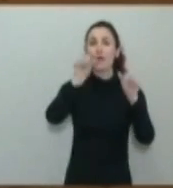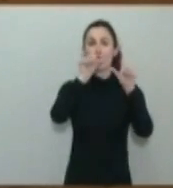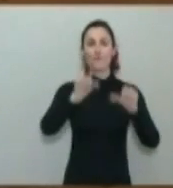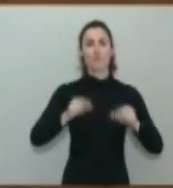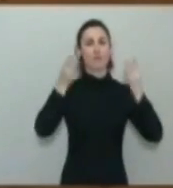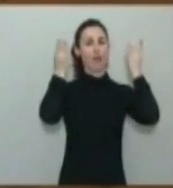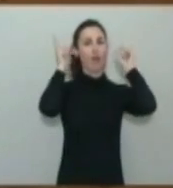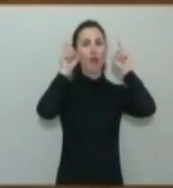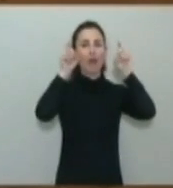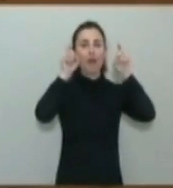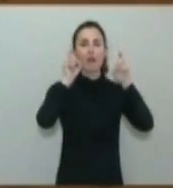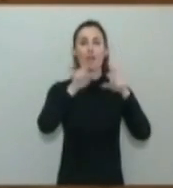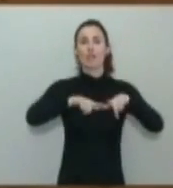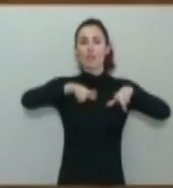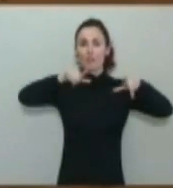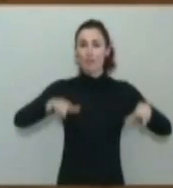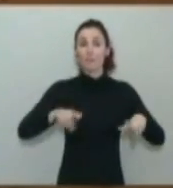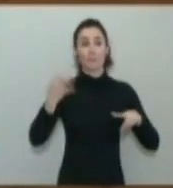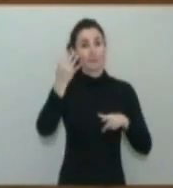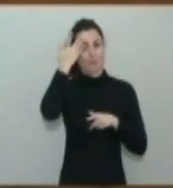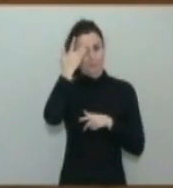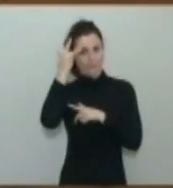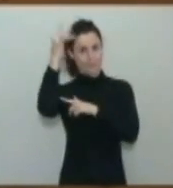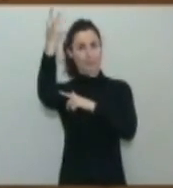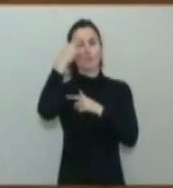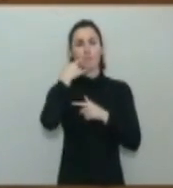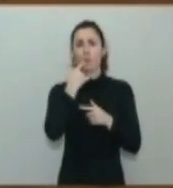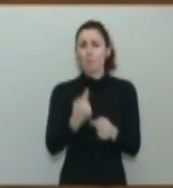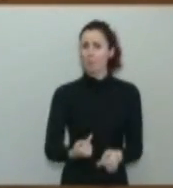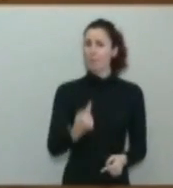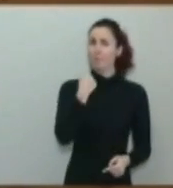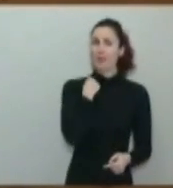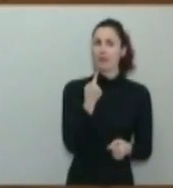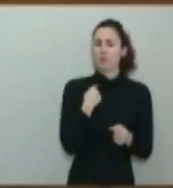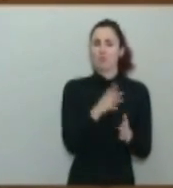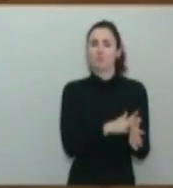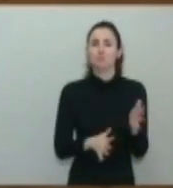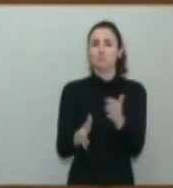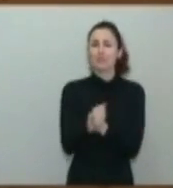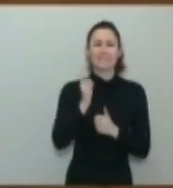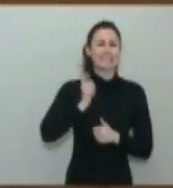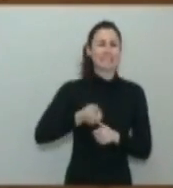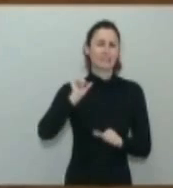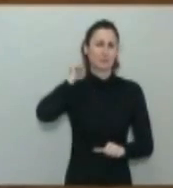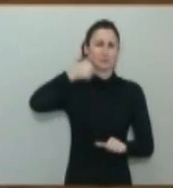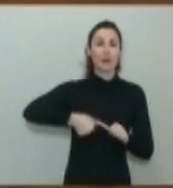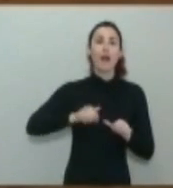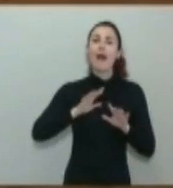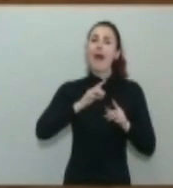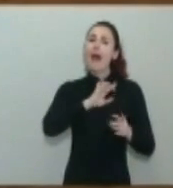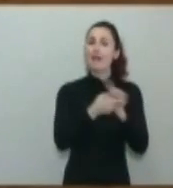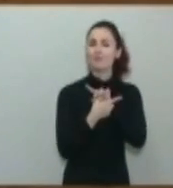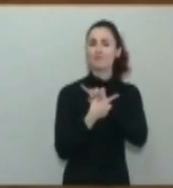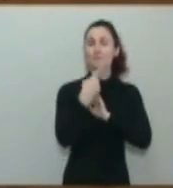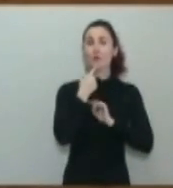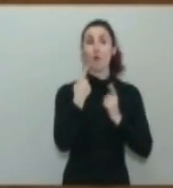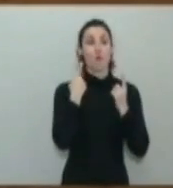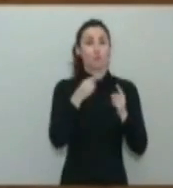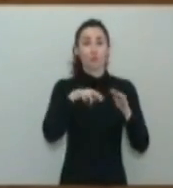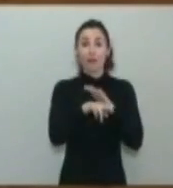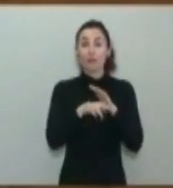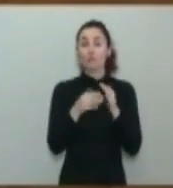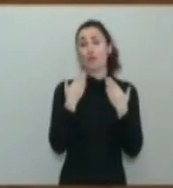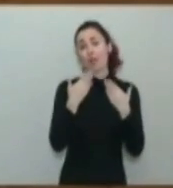en el aula que, entre otras cuestiones, promueve una progresiva pérdida de relevancia de los libros de texto tradicionales frente a nuevos recursos educativos con